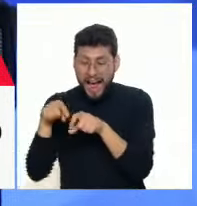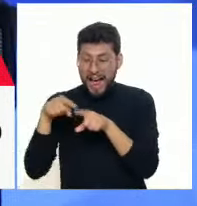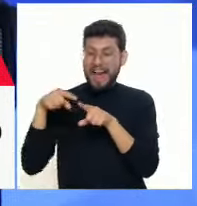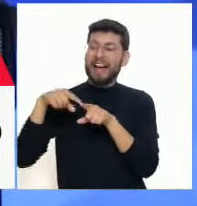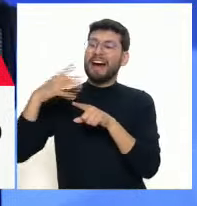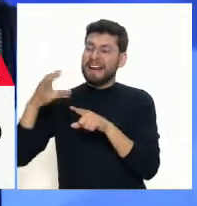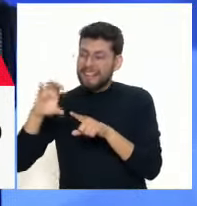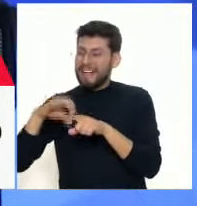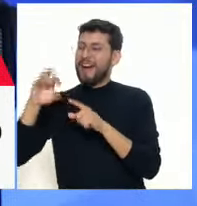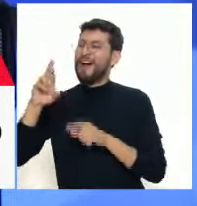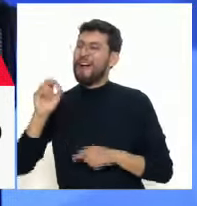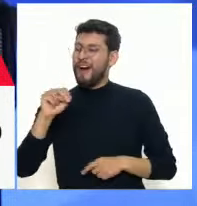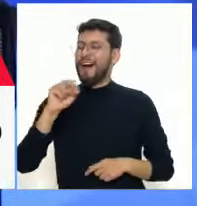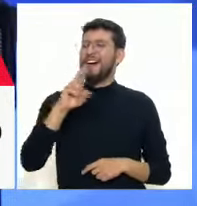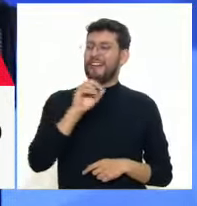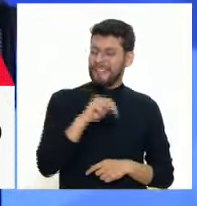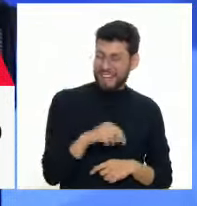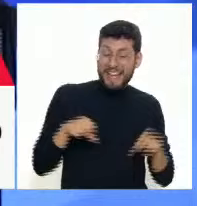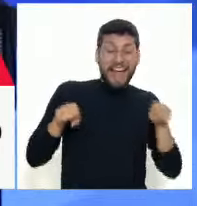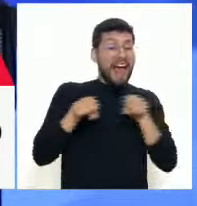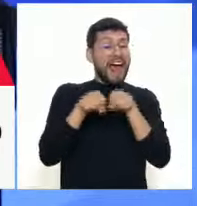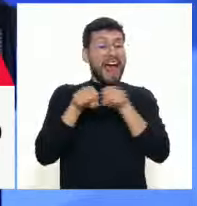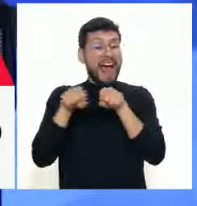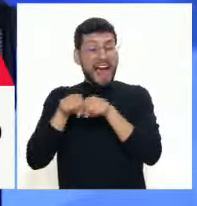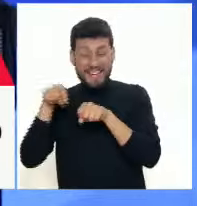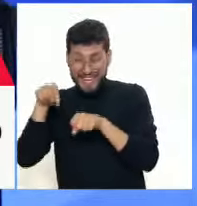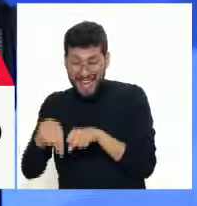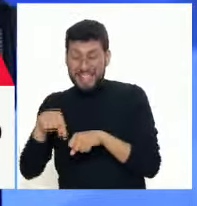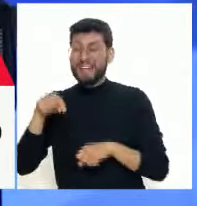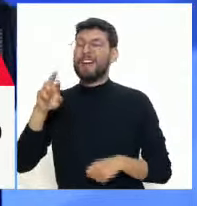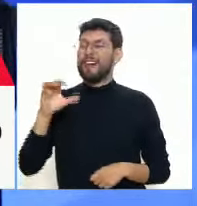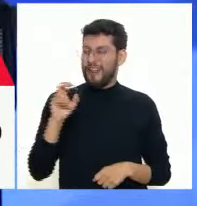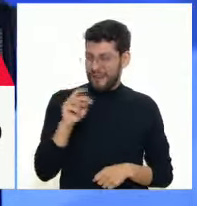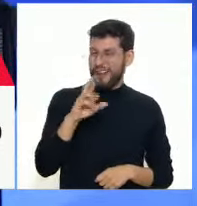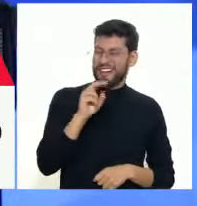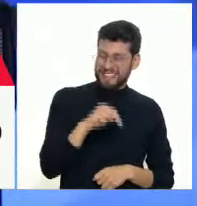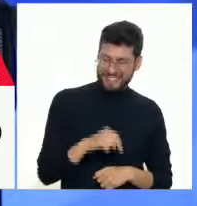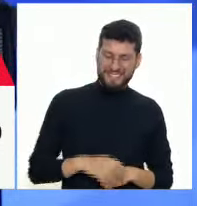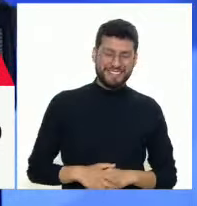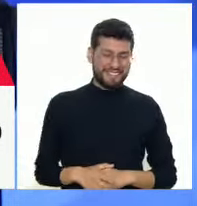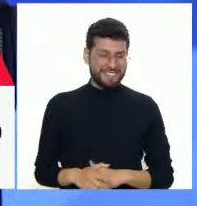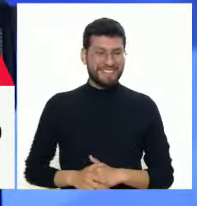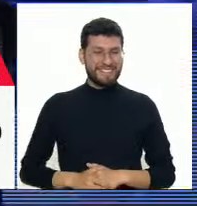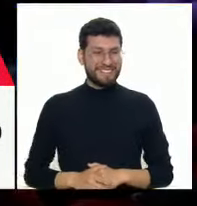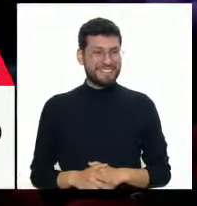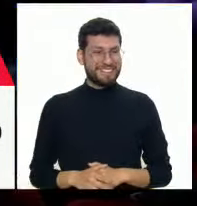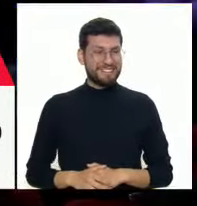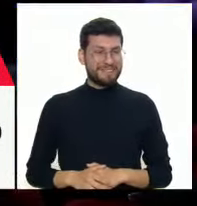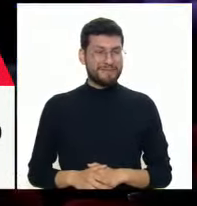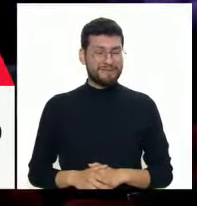calado Ronron, y el zapatito calado Ronron.